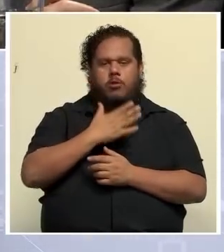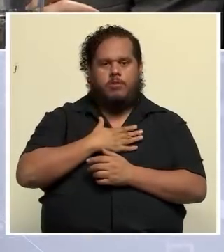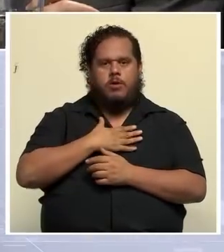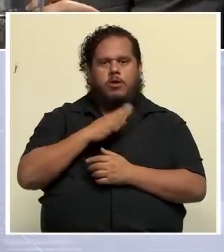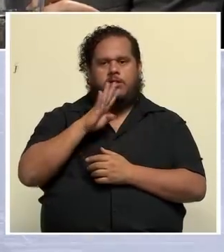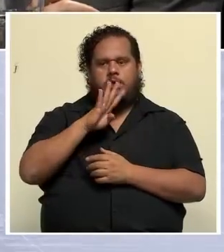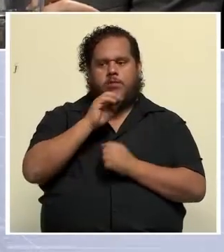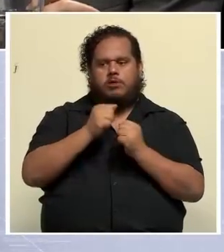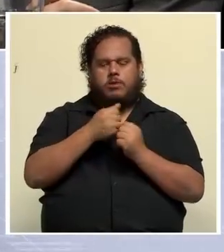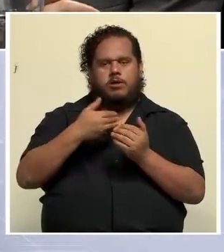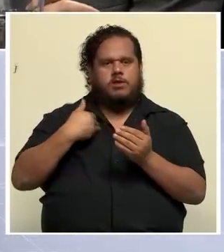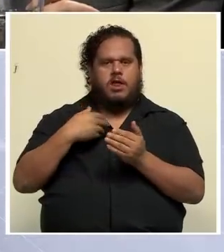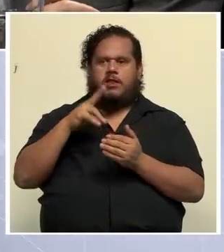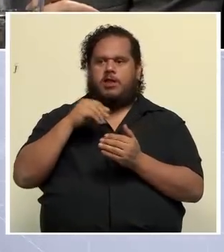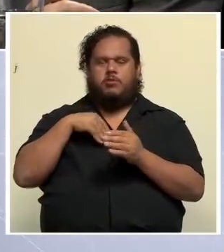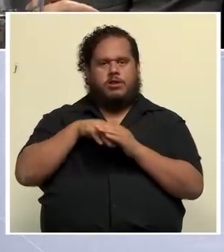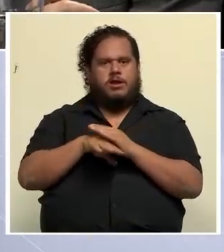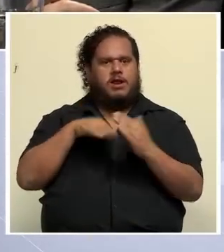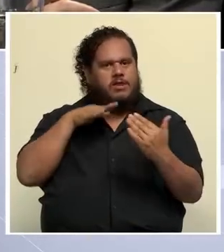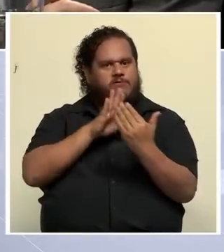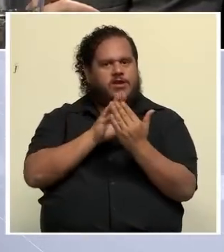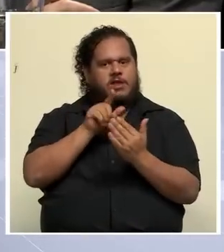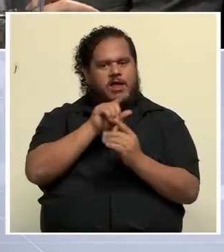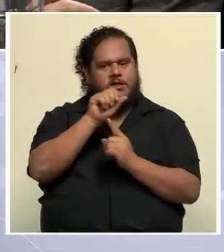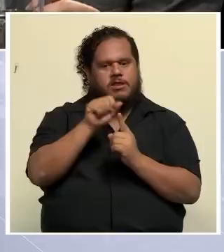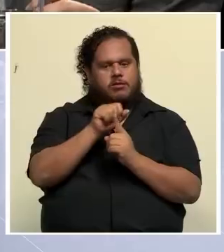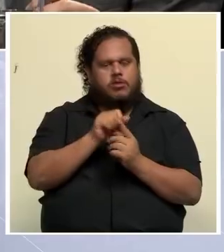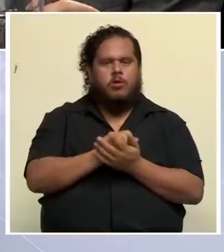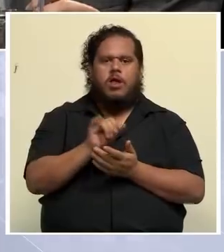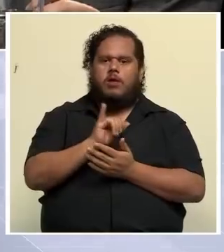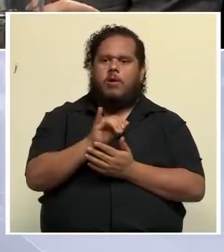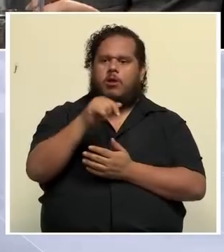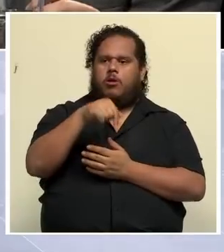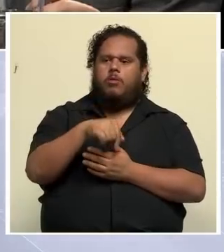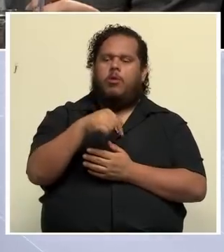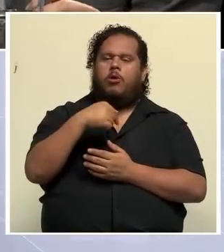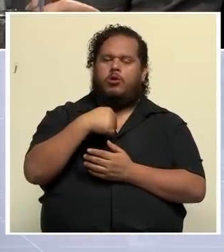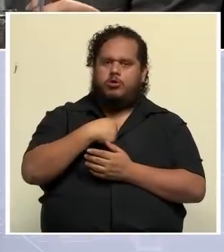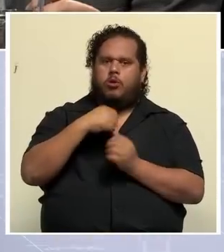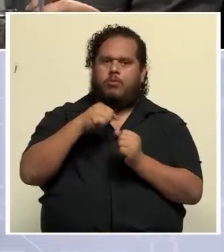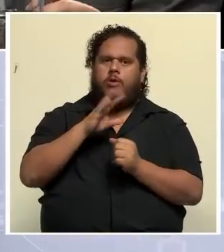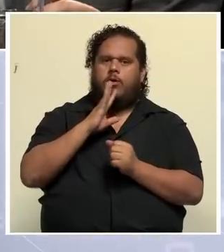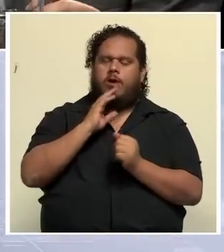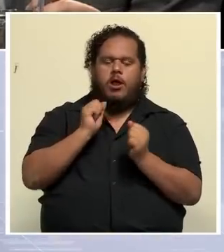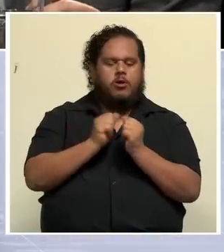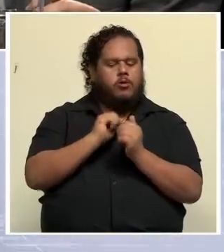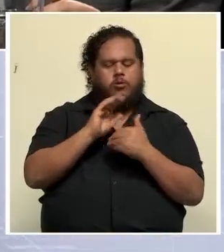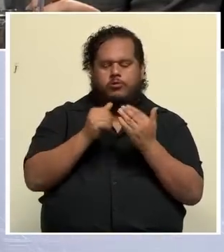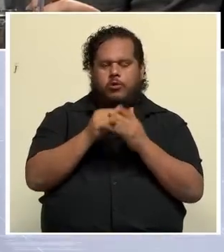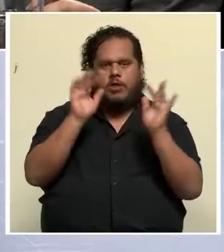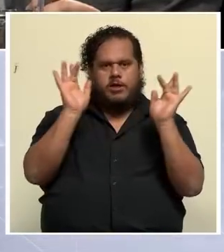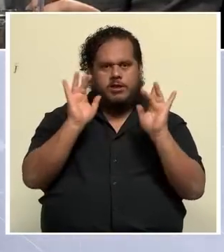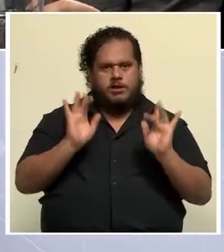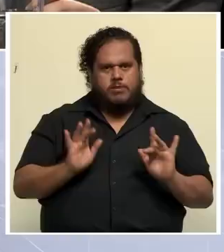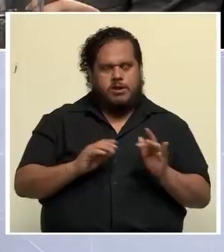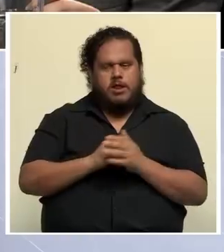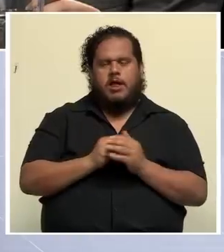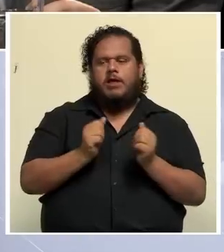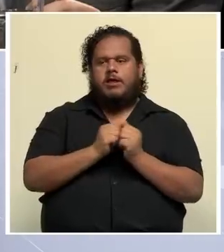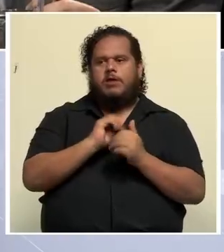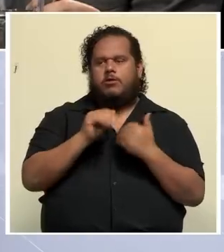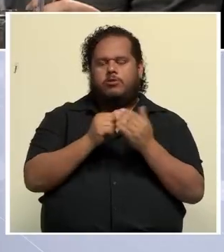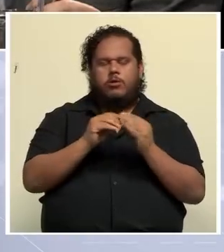de no entrarle de frente a este asunto, como hoy le entro, con toda transparencia y con